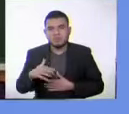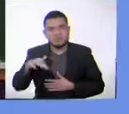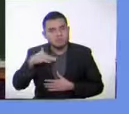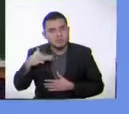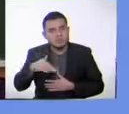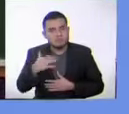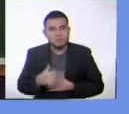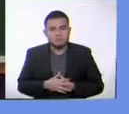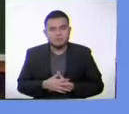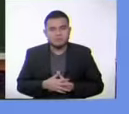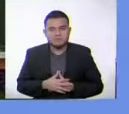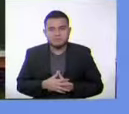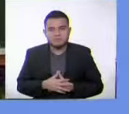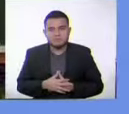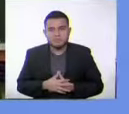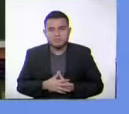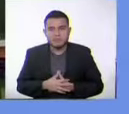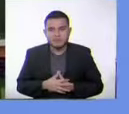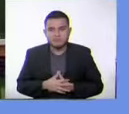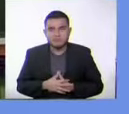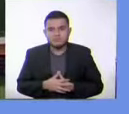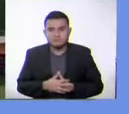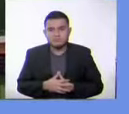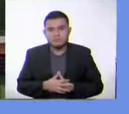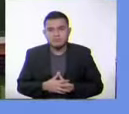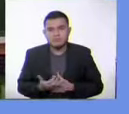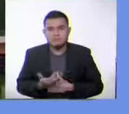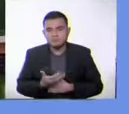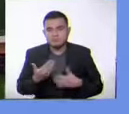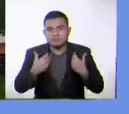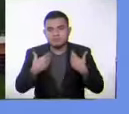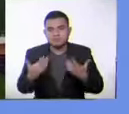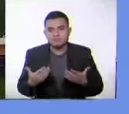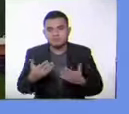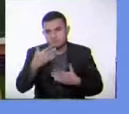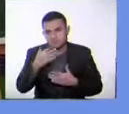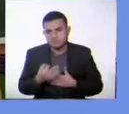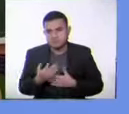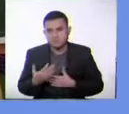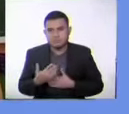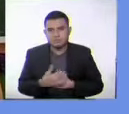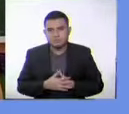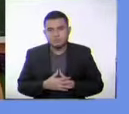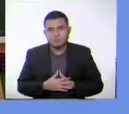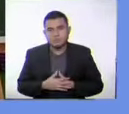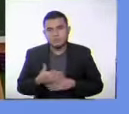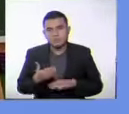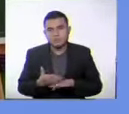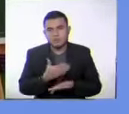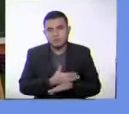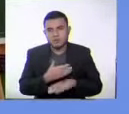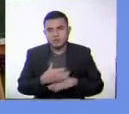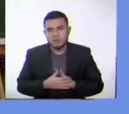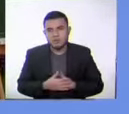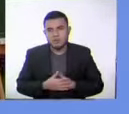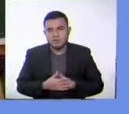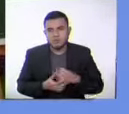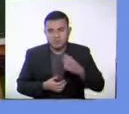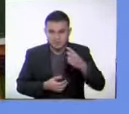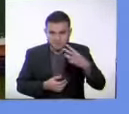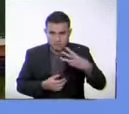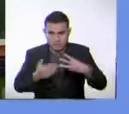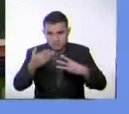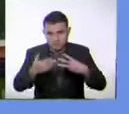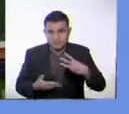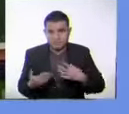sentimientos, y también acá tenemos lo que son 3 etapas. Pero antes de hablar de estas 3 etapas, vamos